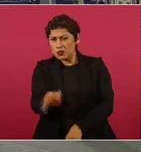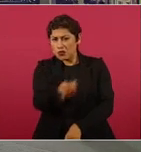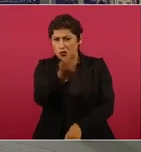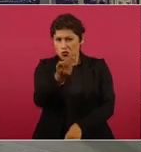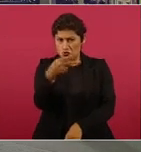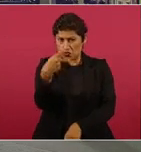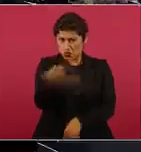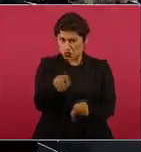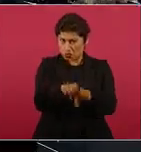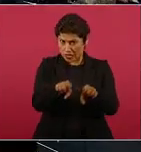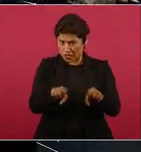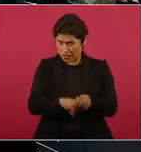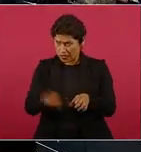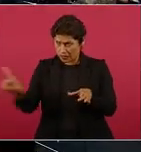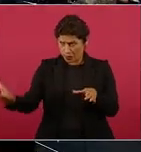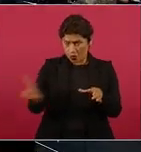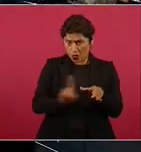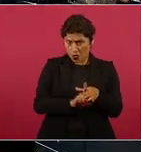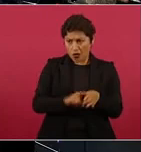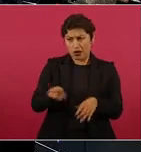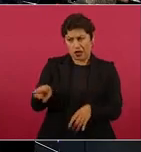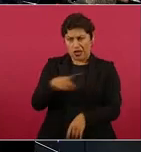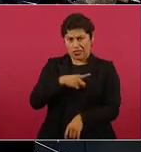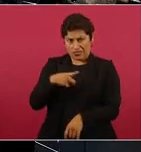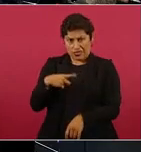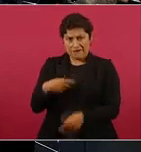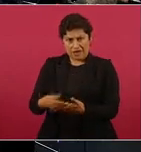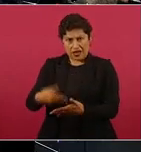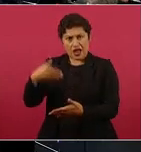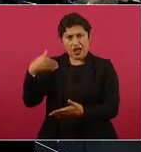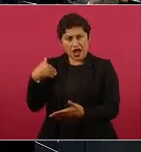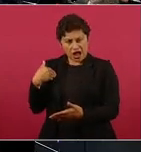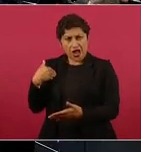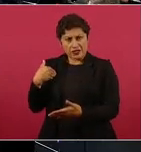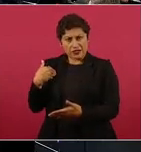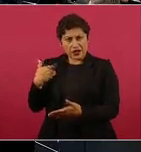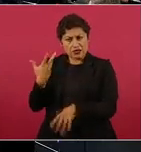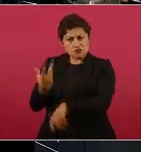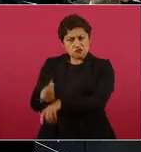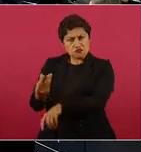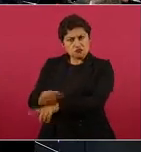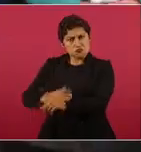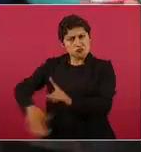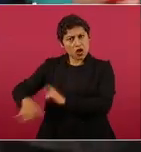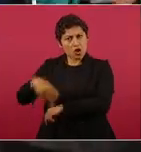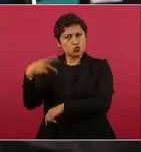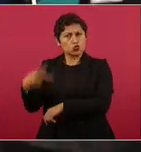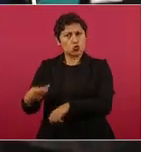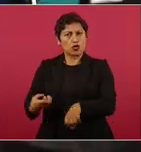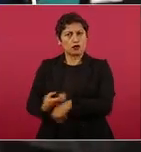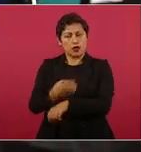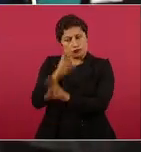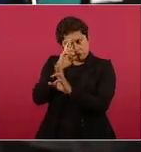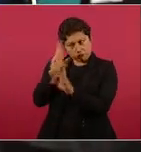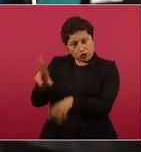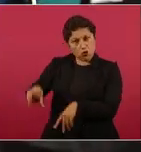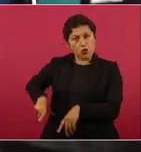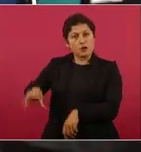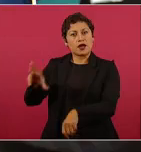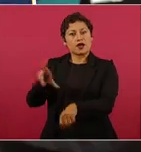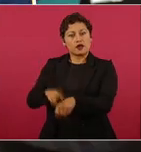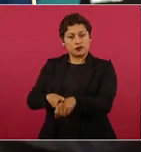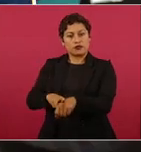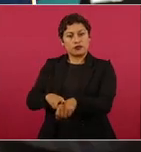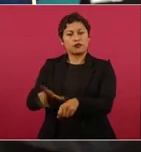gobierno, pues se requiere mínimo no dejar al Estado igual o peor como lo recibiste, con todo el respeto del gobernador, pues es verdad